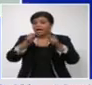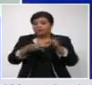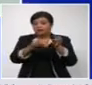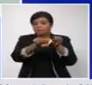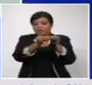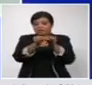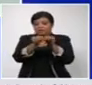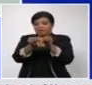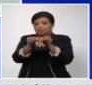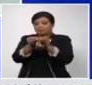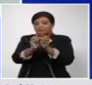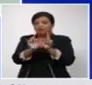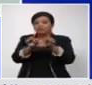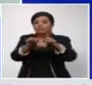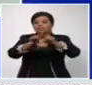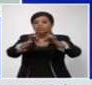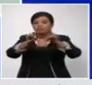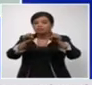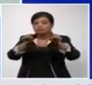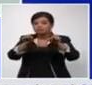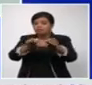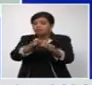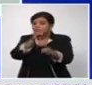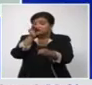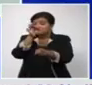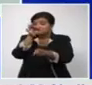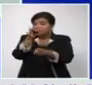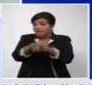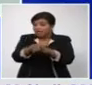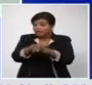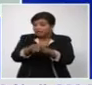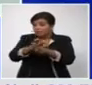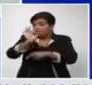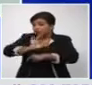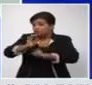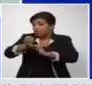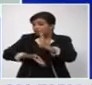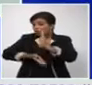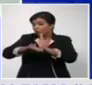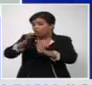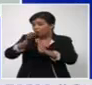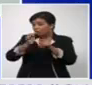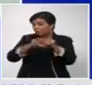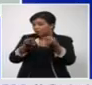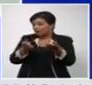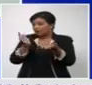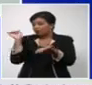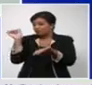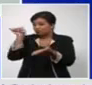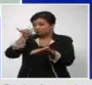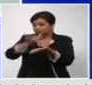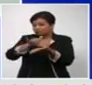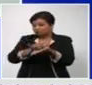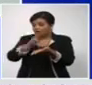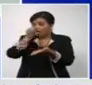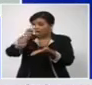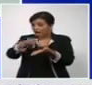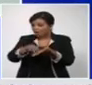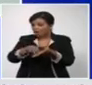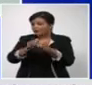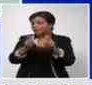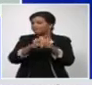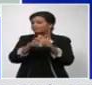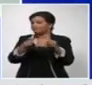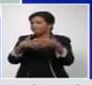que en un inicio el porciento mayor estuvo relacionado con importados y con contactos de